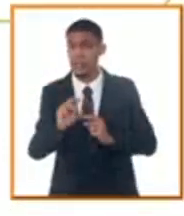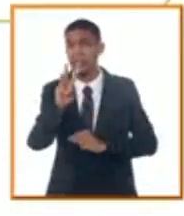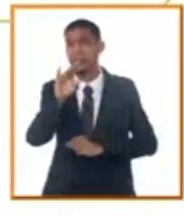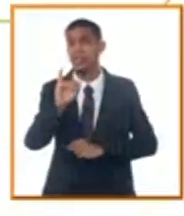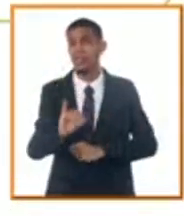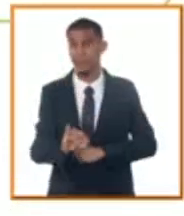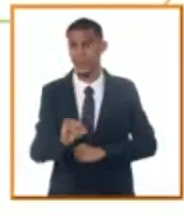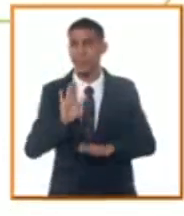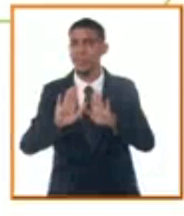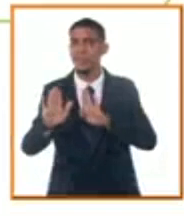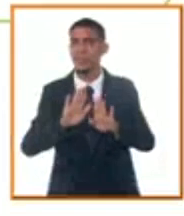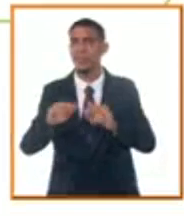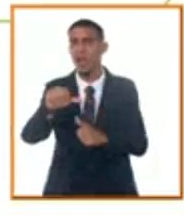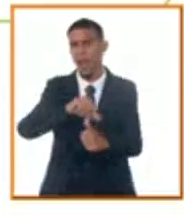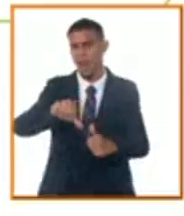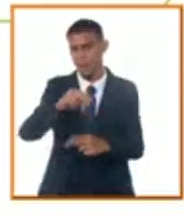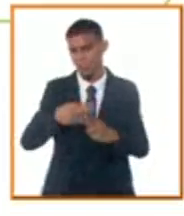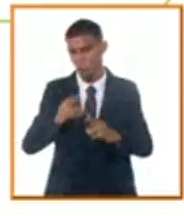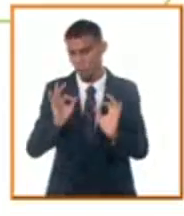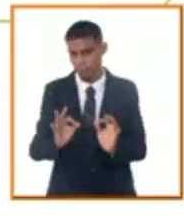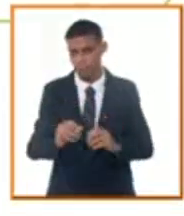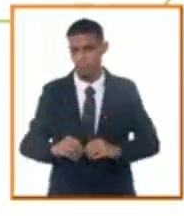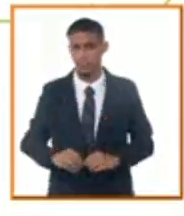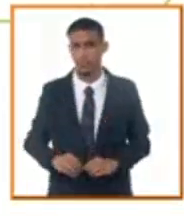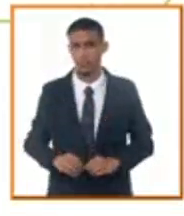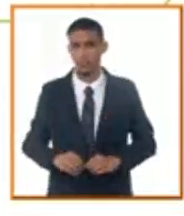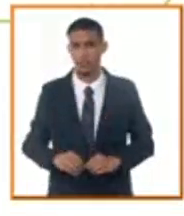tiendas Caribe, asunto en el que hay